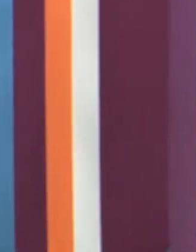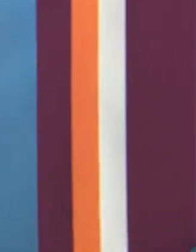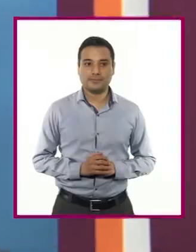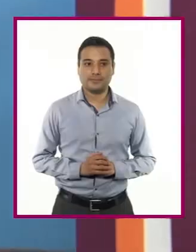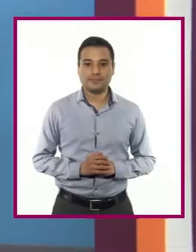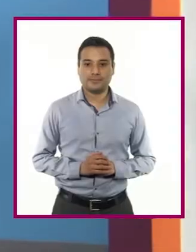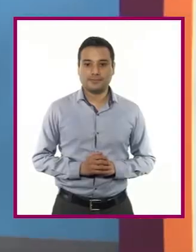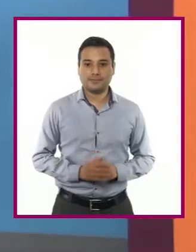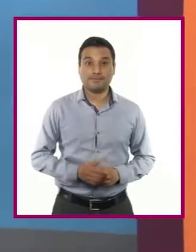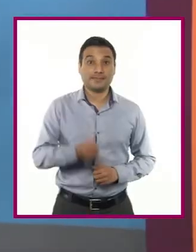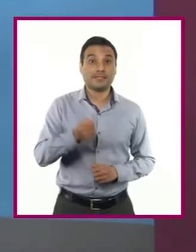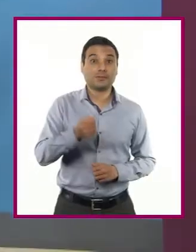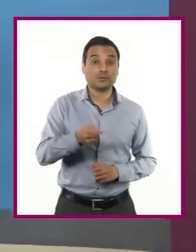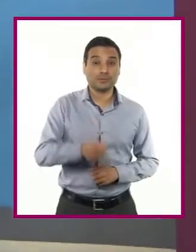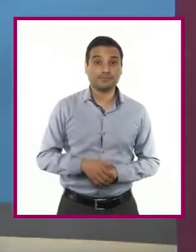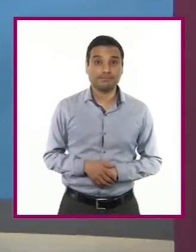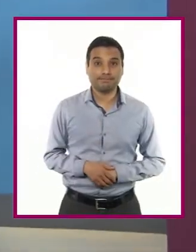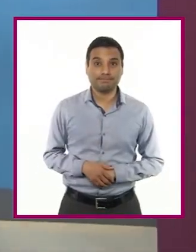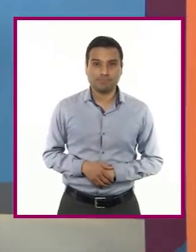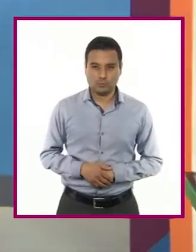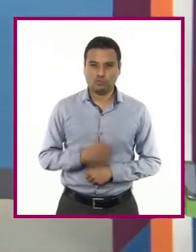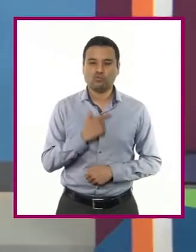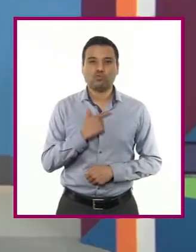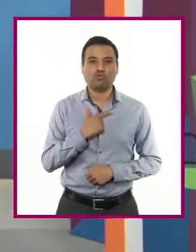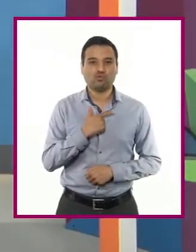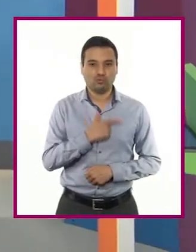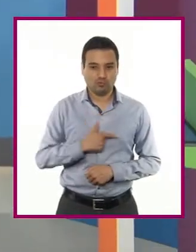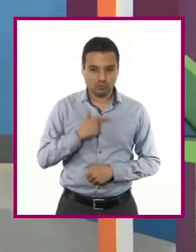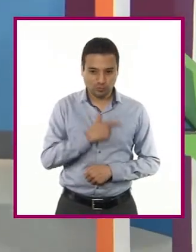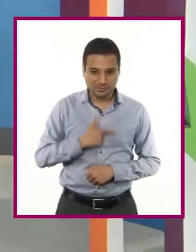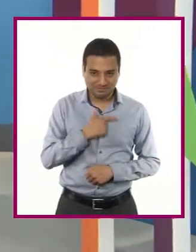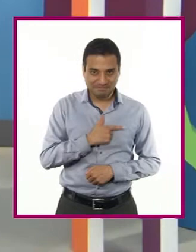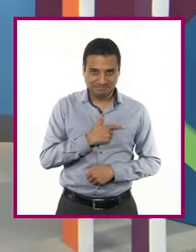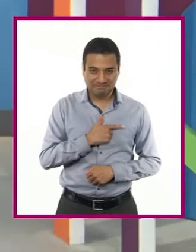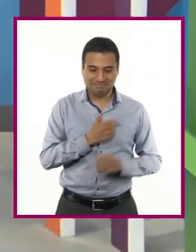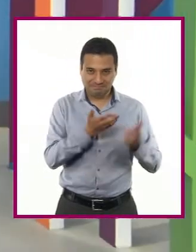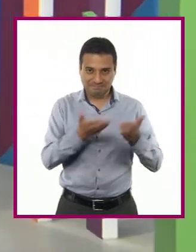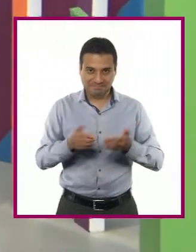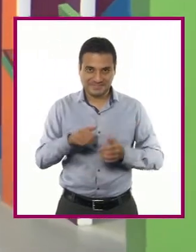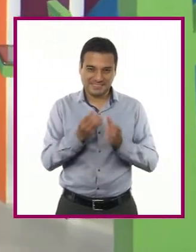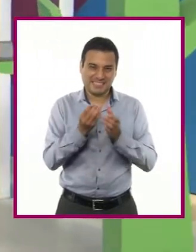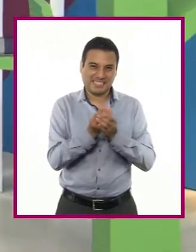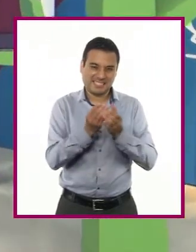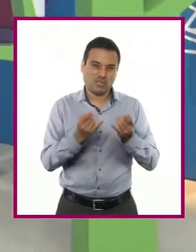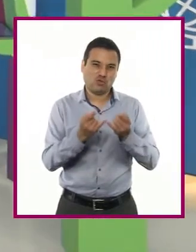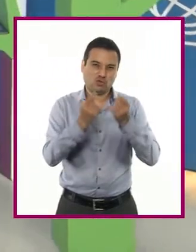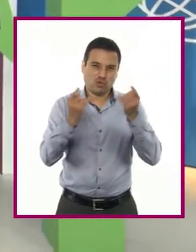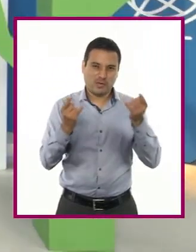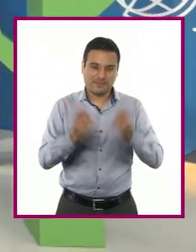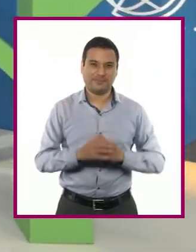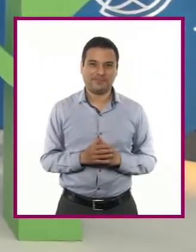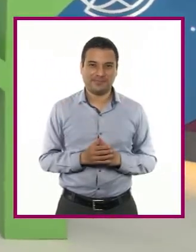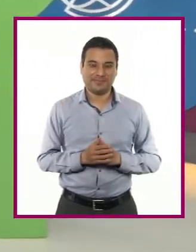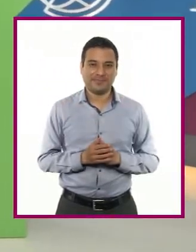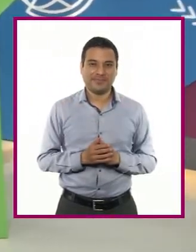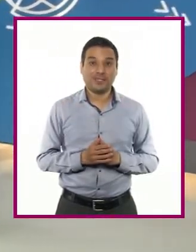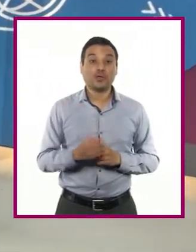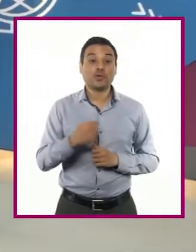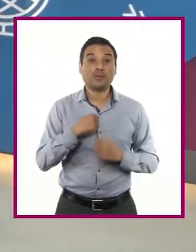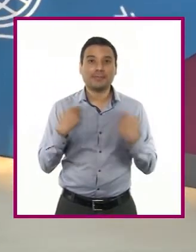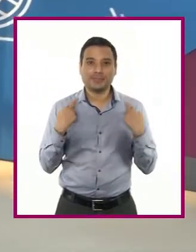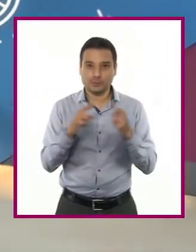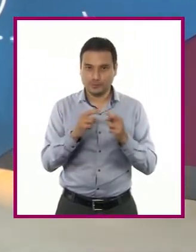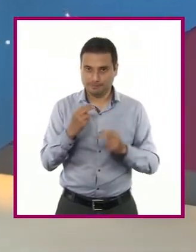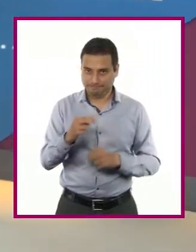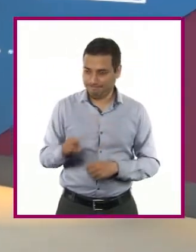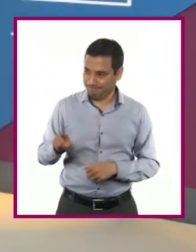Saludos, qué gusto darles la bienvenida a una sesión más de la asignatura Historia Tercer Grado. Soy el profesor Alejandro Sevilla y espero que